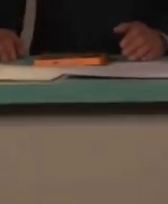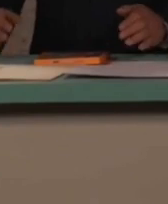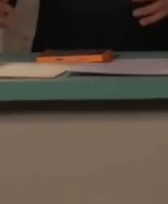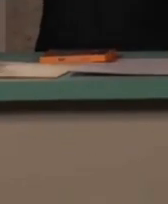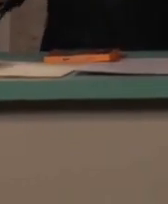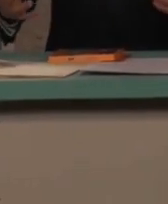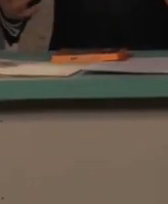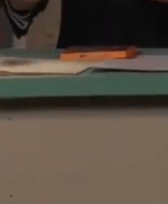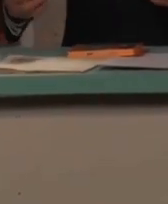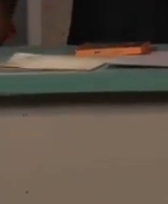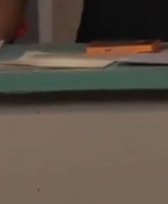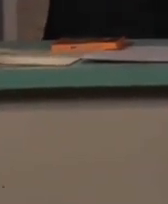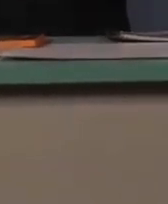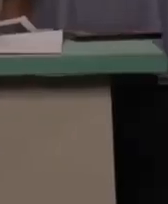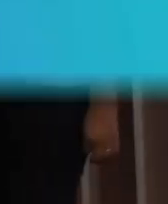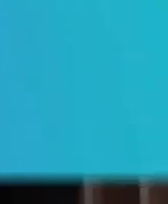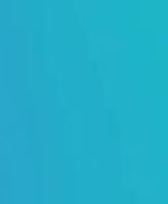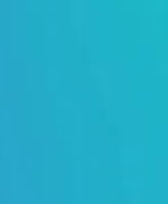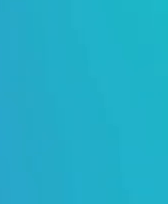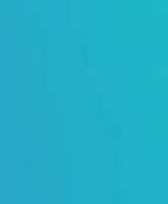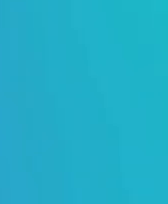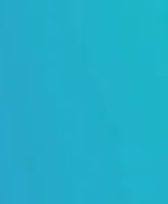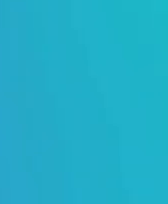Escuela TV.